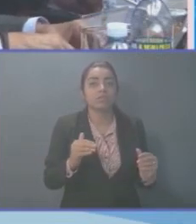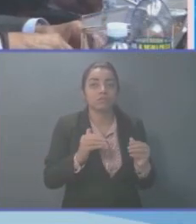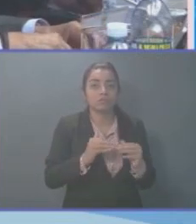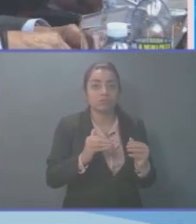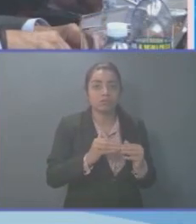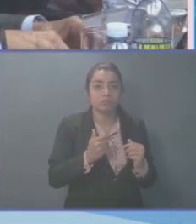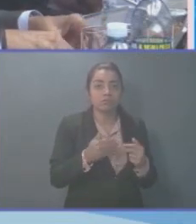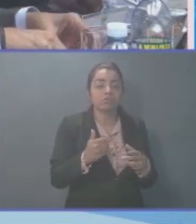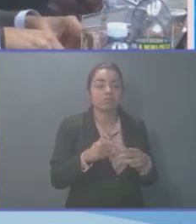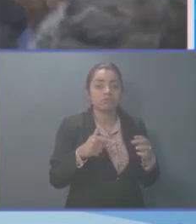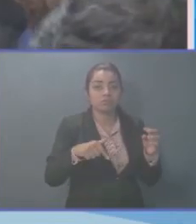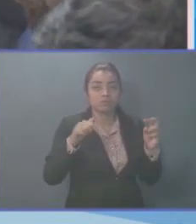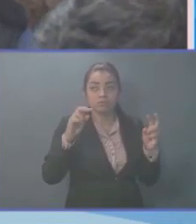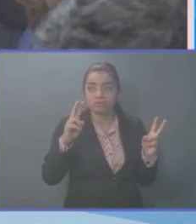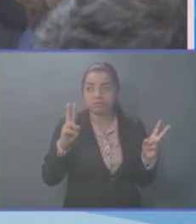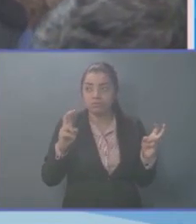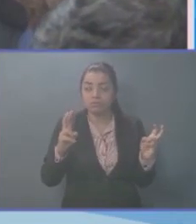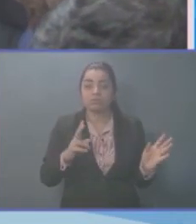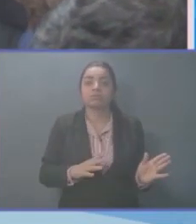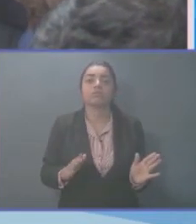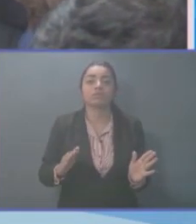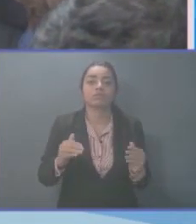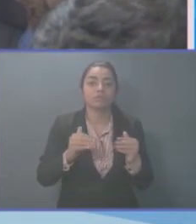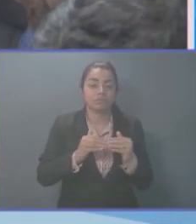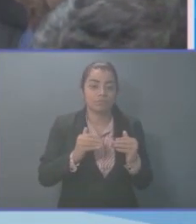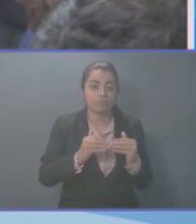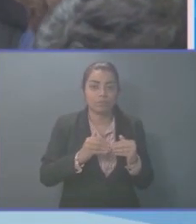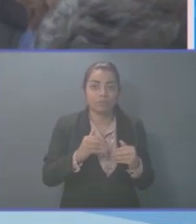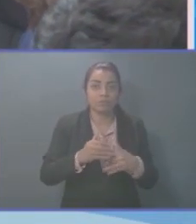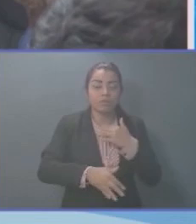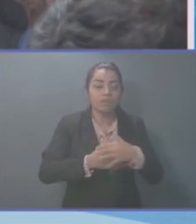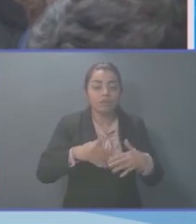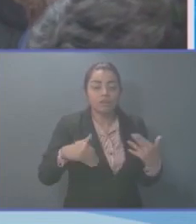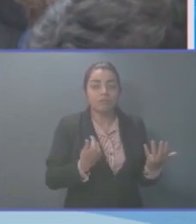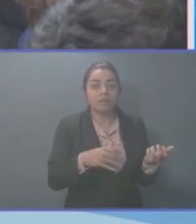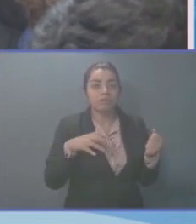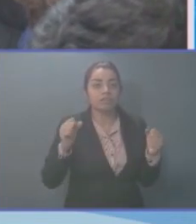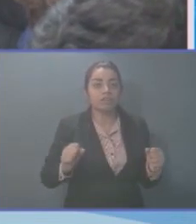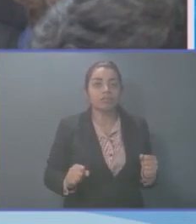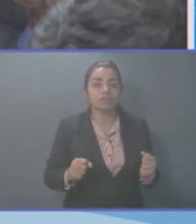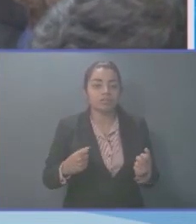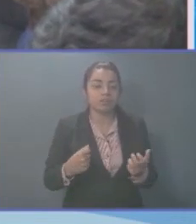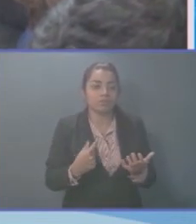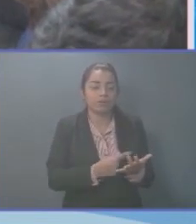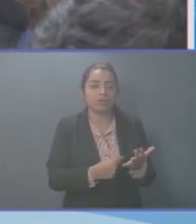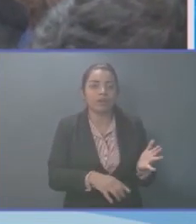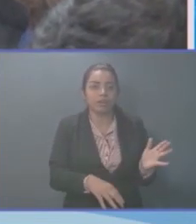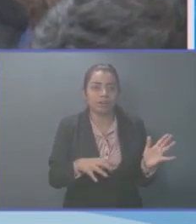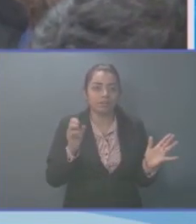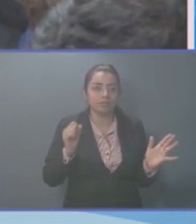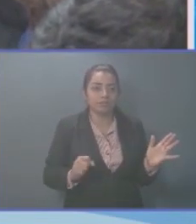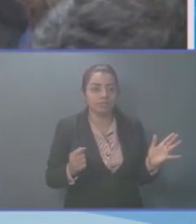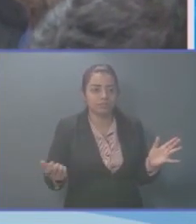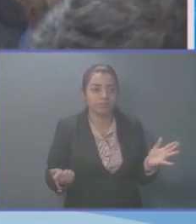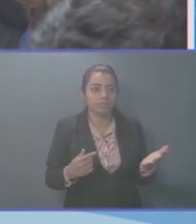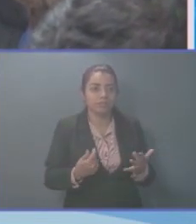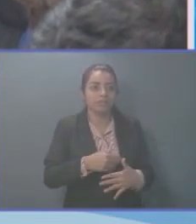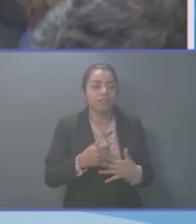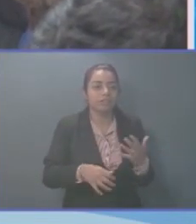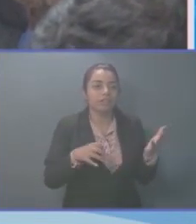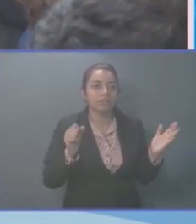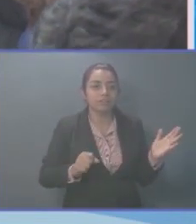alrededor de los temas de país, sobre todo en este contexto que vivimos el día domingo. Hubiésemos esperado quizás un poco más